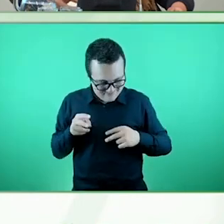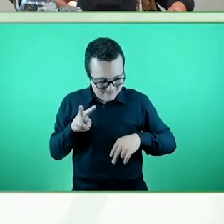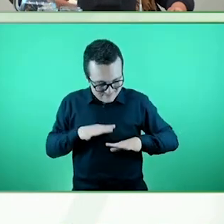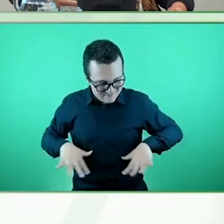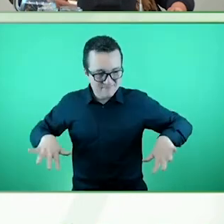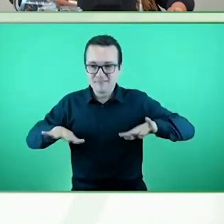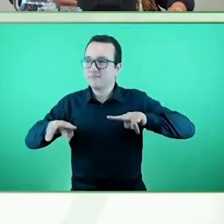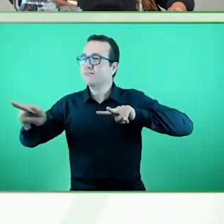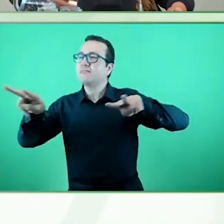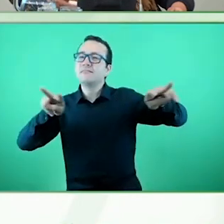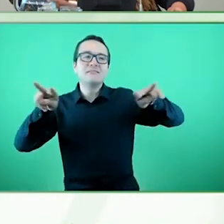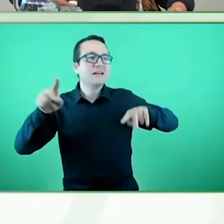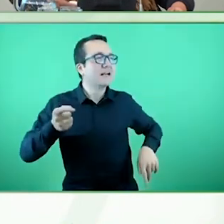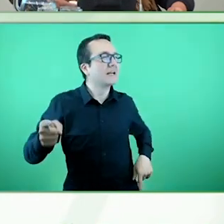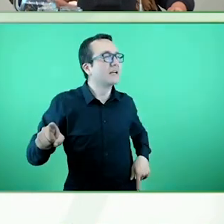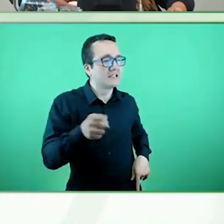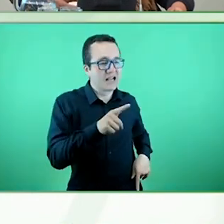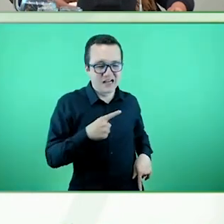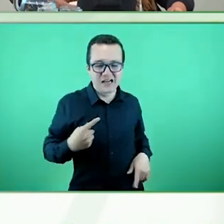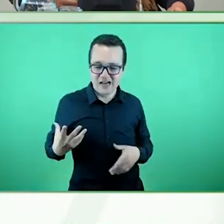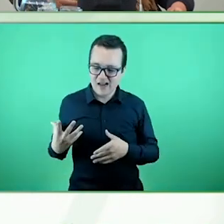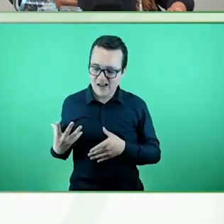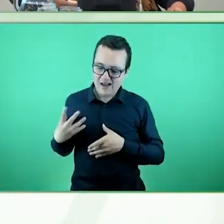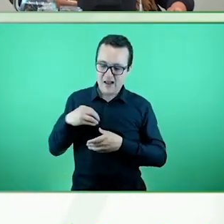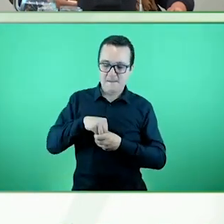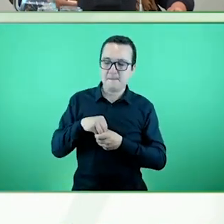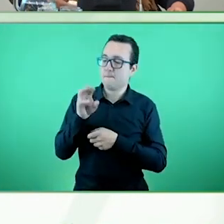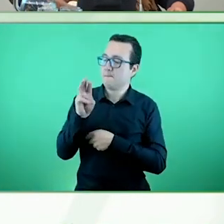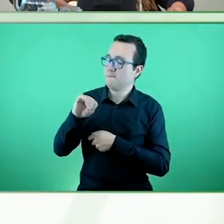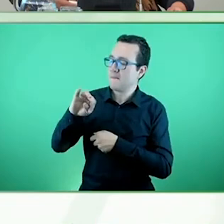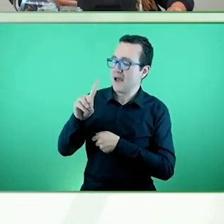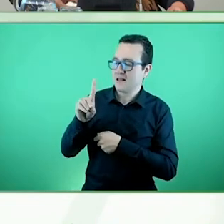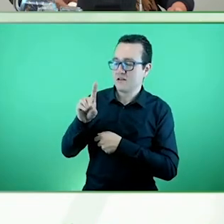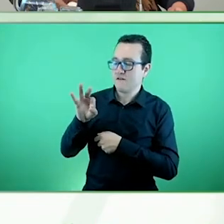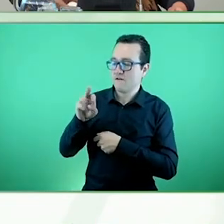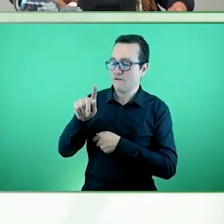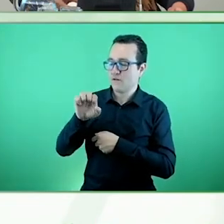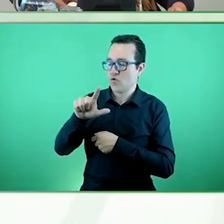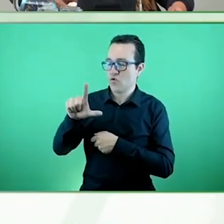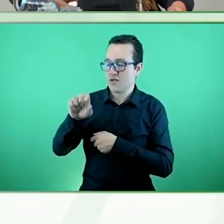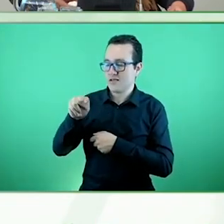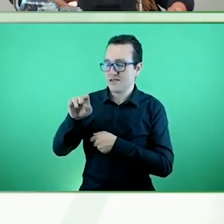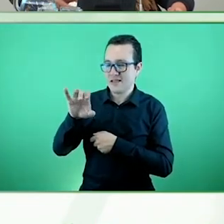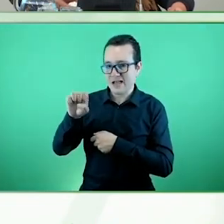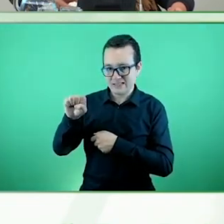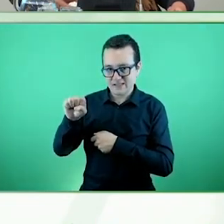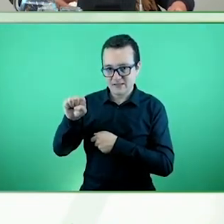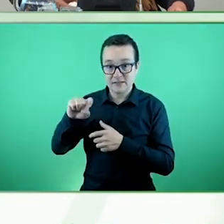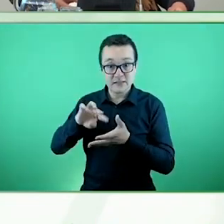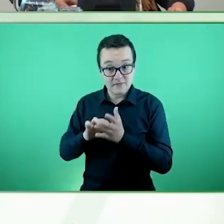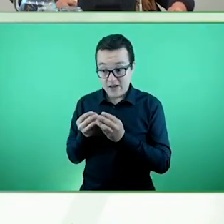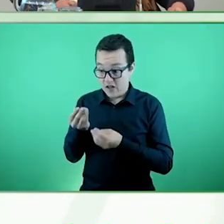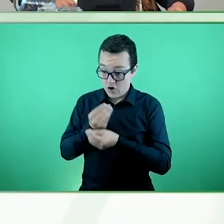Ya no solo centrado en el tema negocio, sino que también en el bienestar de la persona.